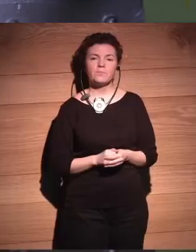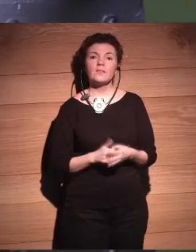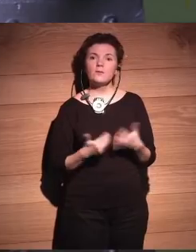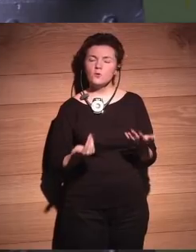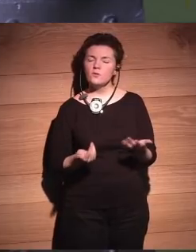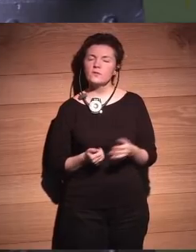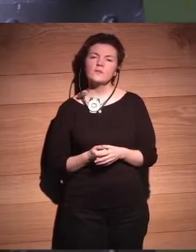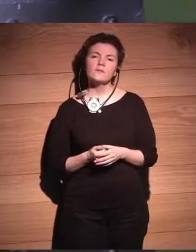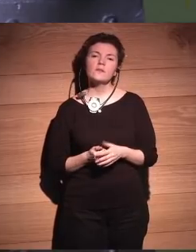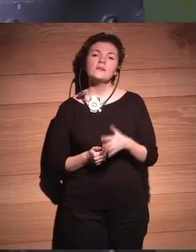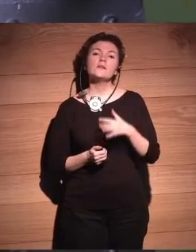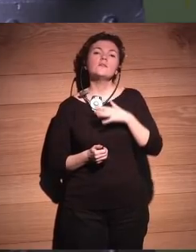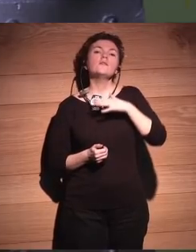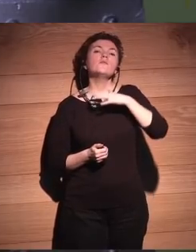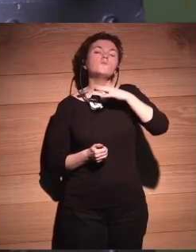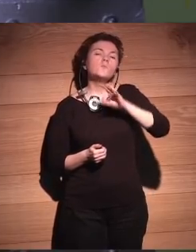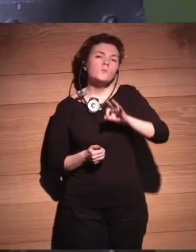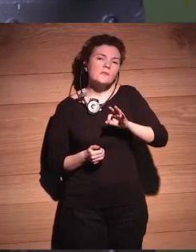Entonces, la posibilidad es que quizá